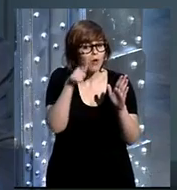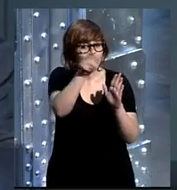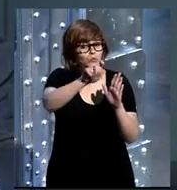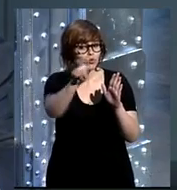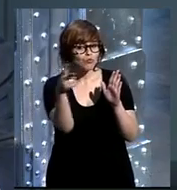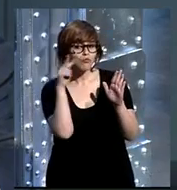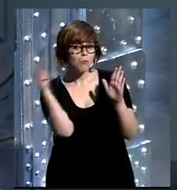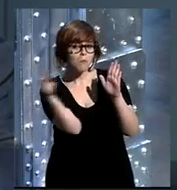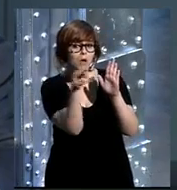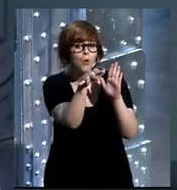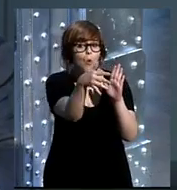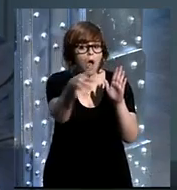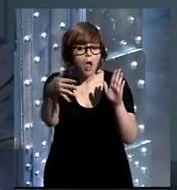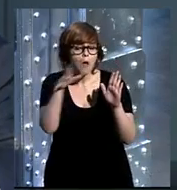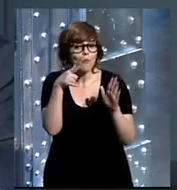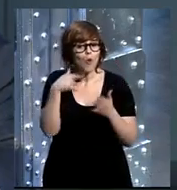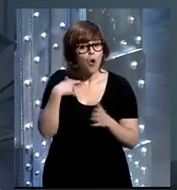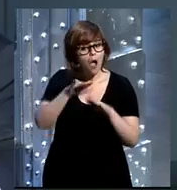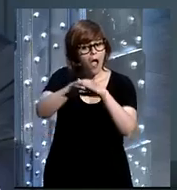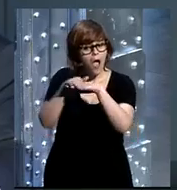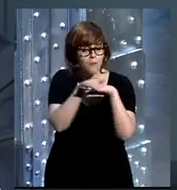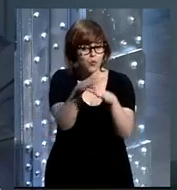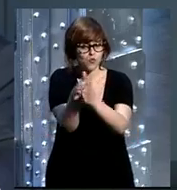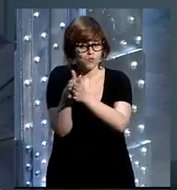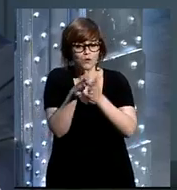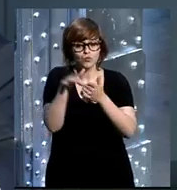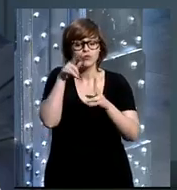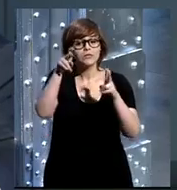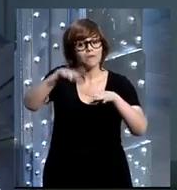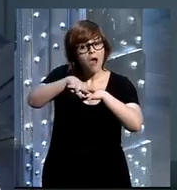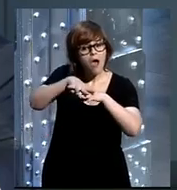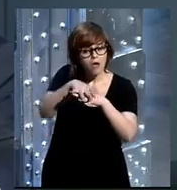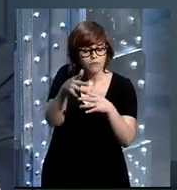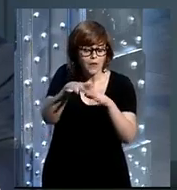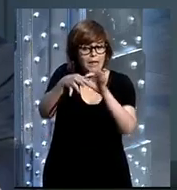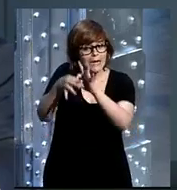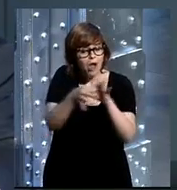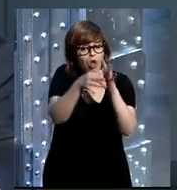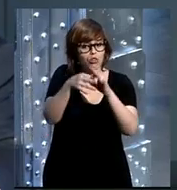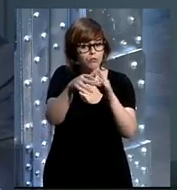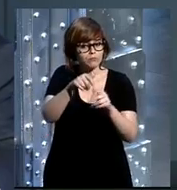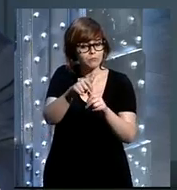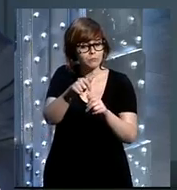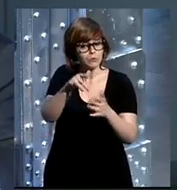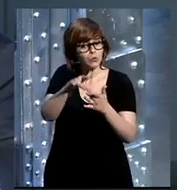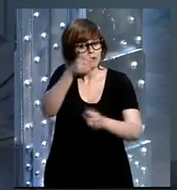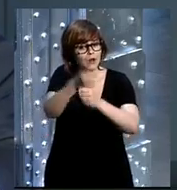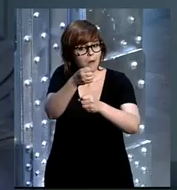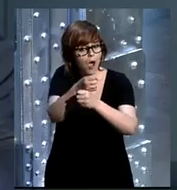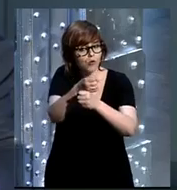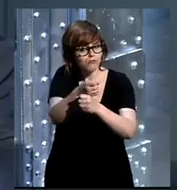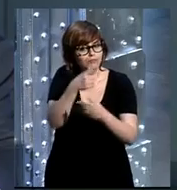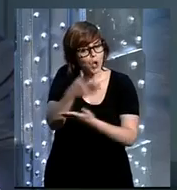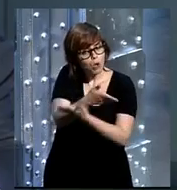los comparto con mis amigos, mis compañeros, mis relaciones profesionales, resulta que esos datos al final que los publica son